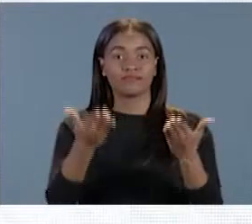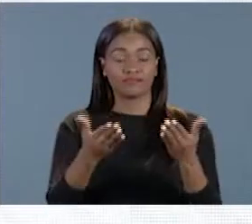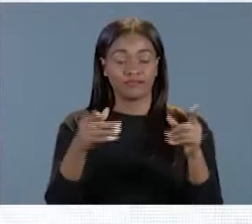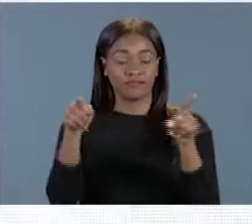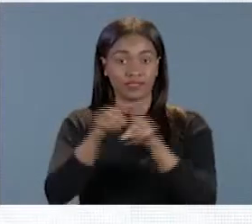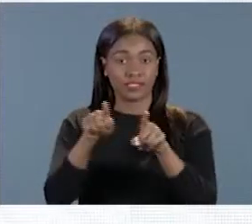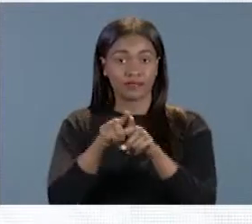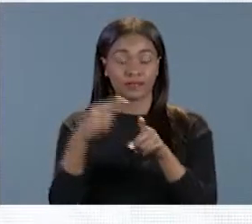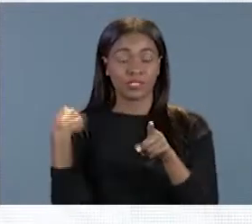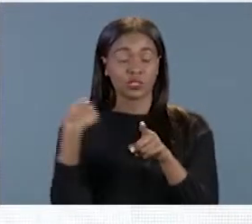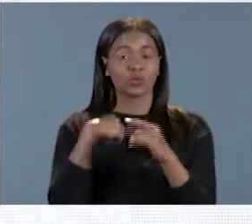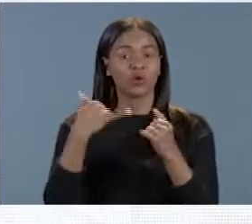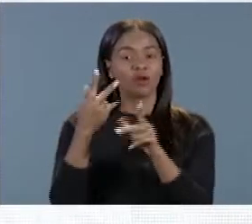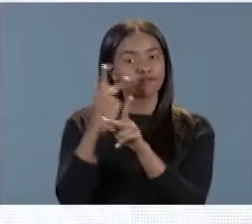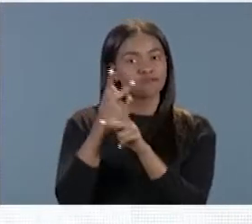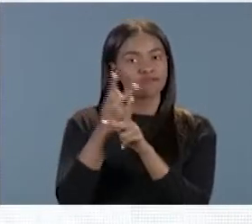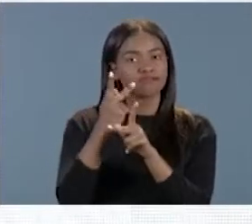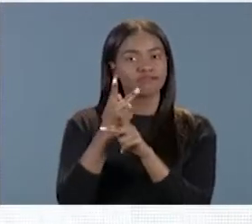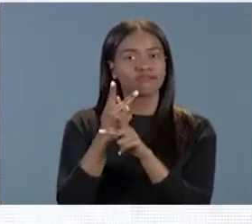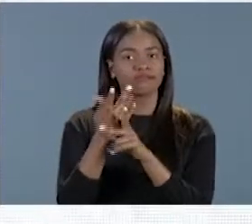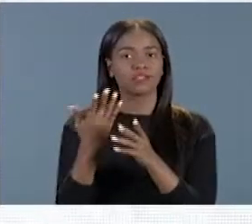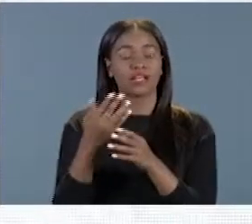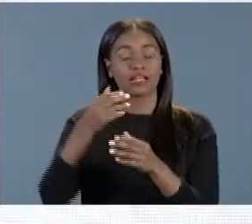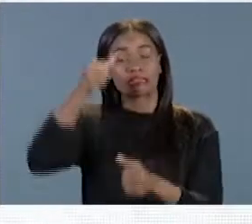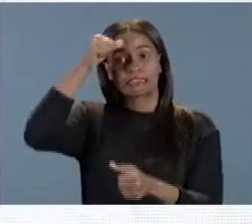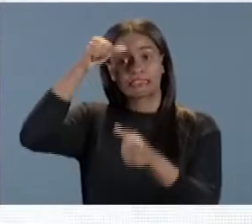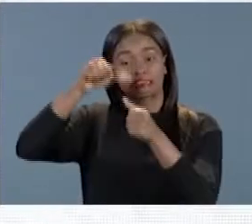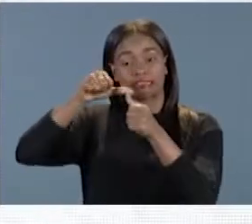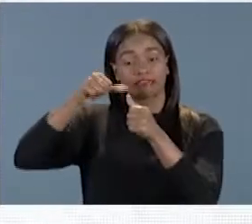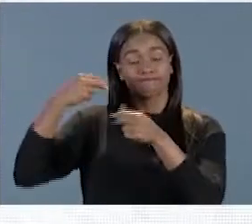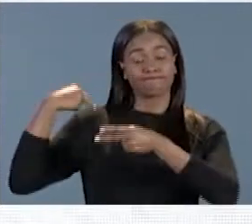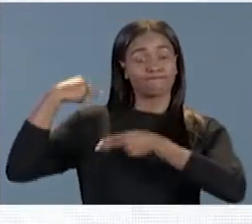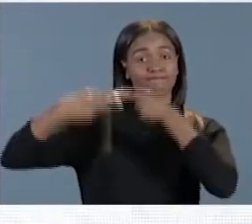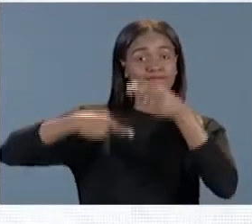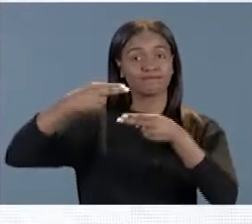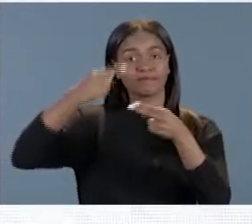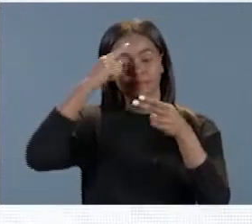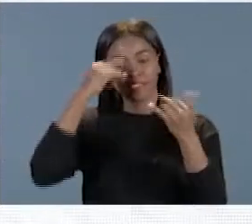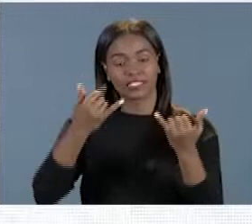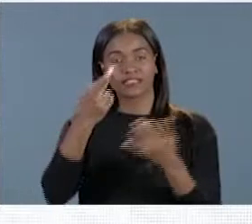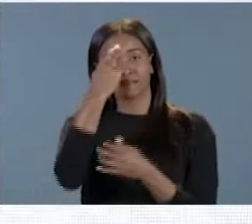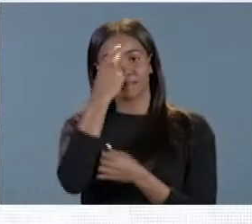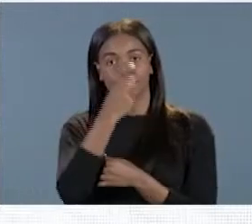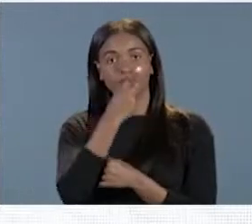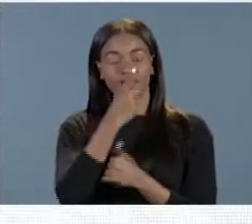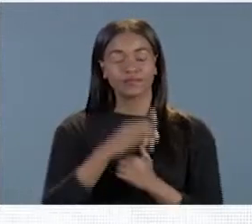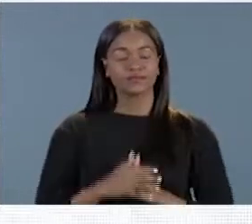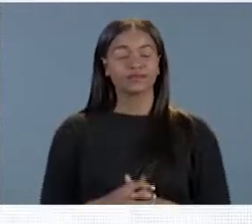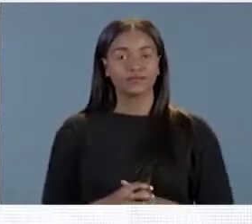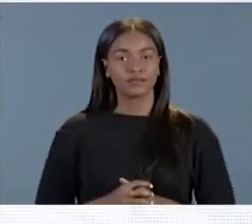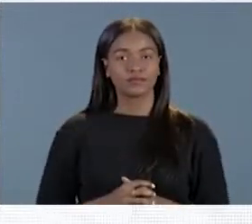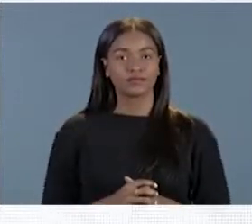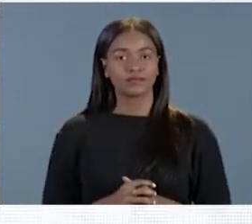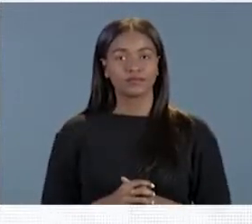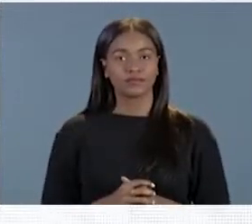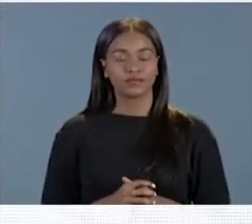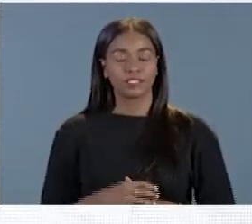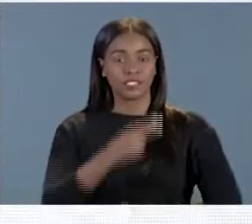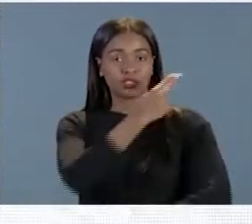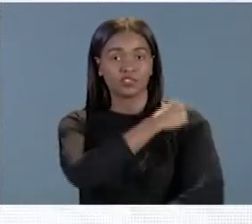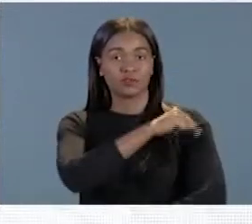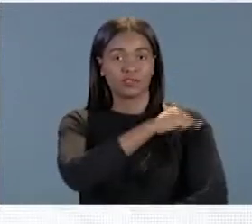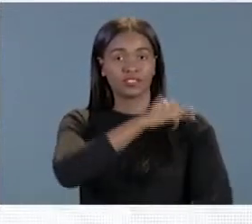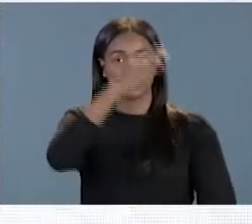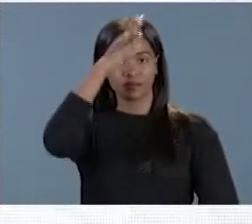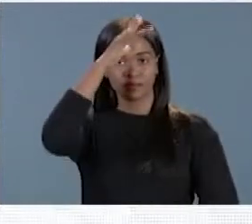además estamos preservando un legado histórico y patrimonial de la República Dominicana. El Hospital Padre